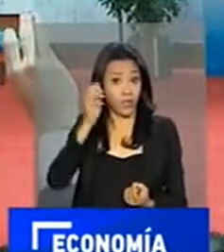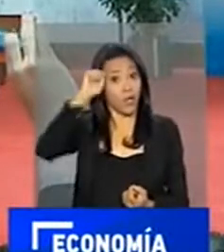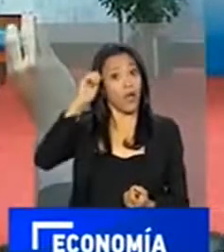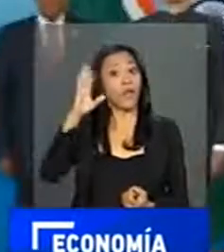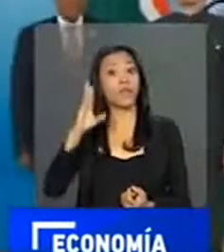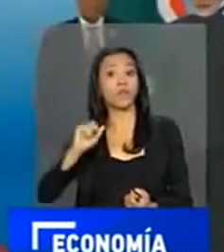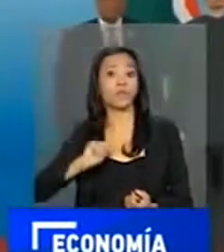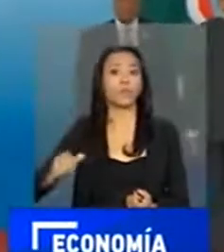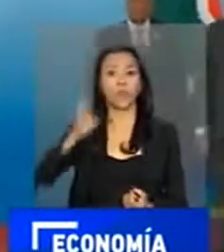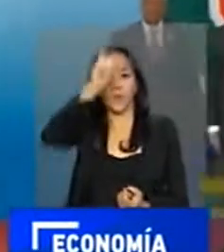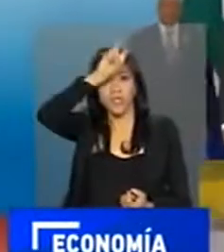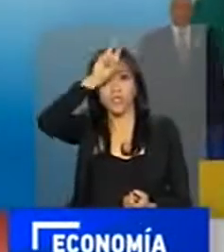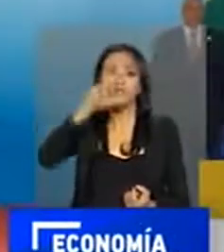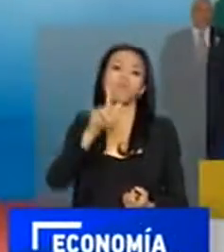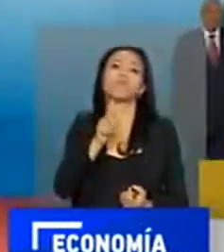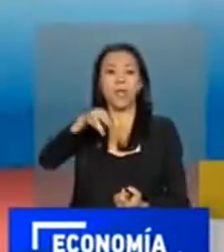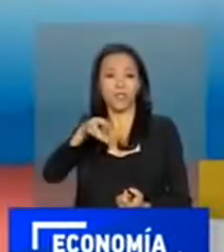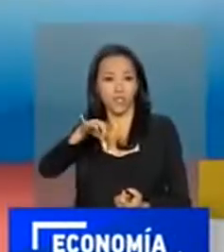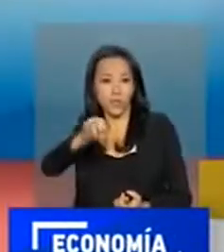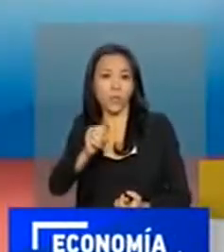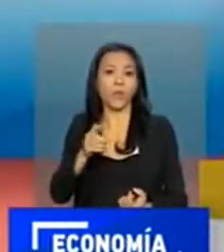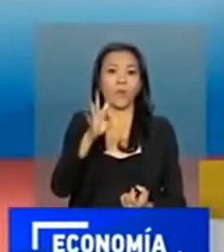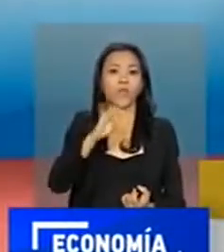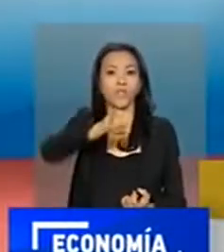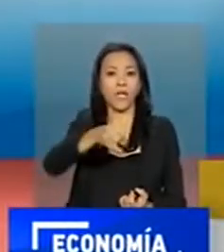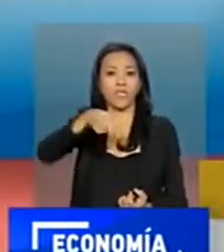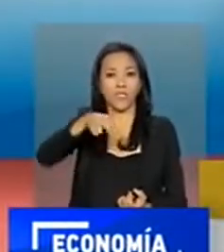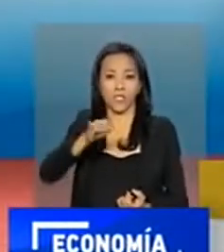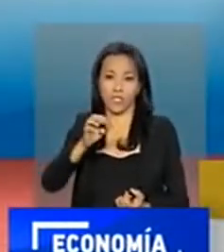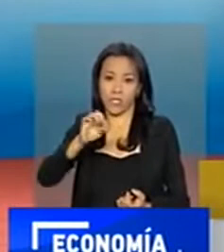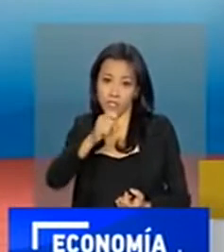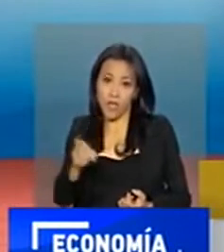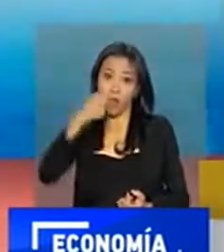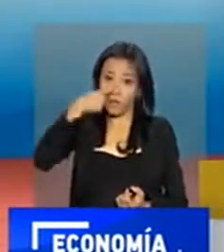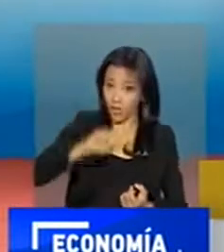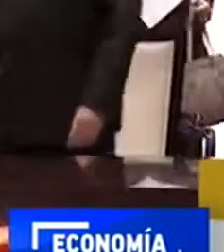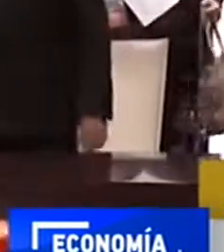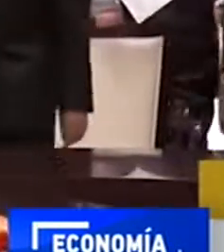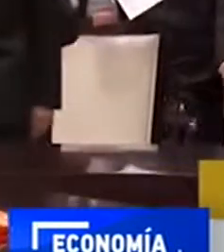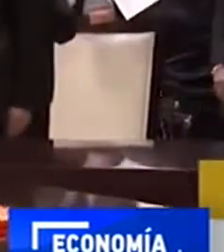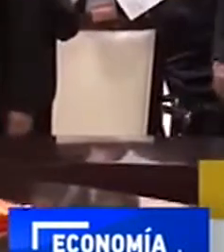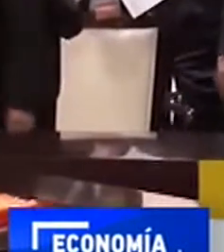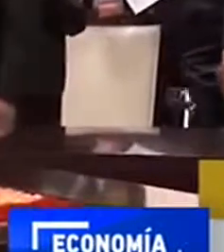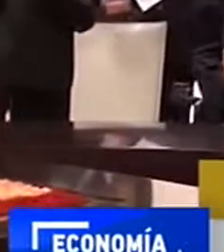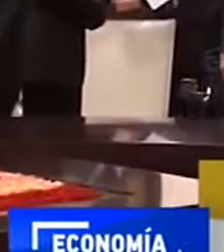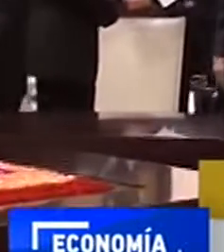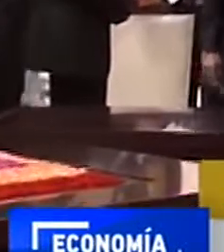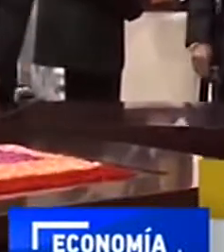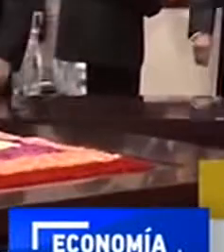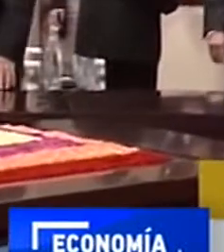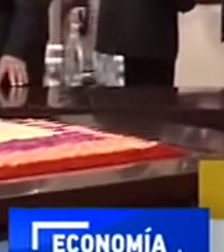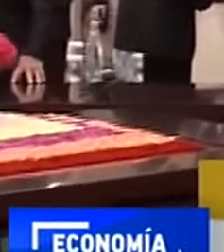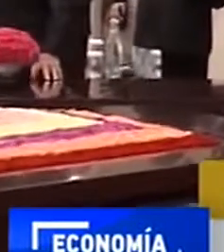para michel temer esta fue su segunda participante del idr es del bloque desde que asumió oficialmente el cargo de presidente en agosto